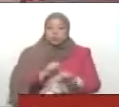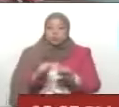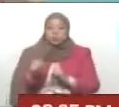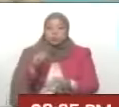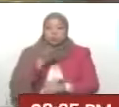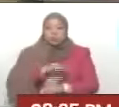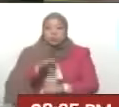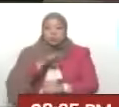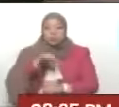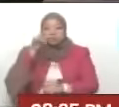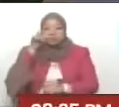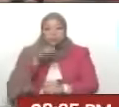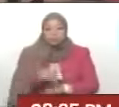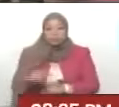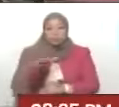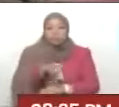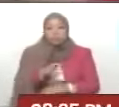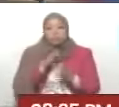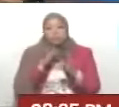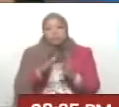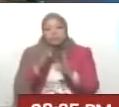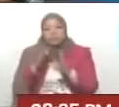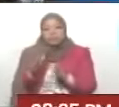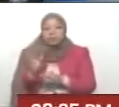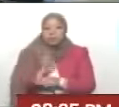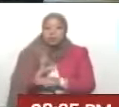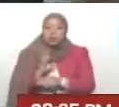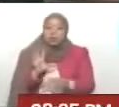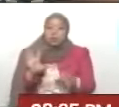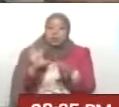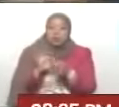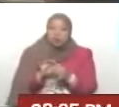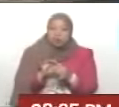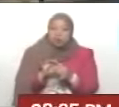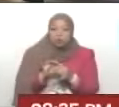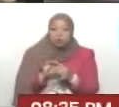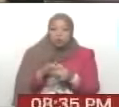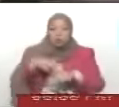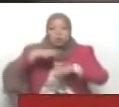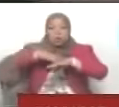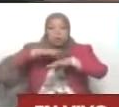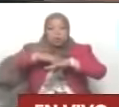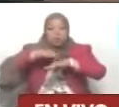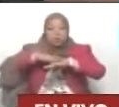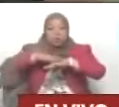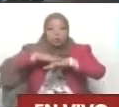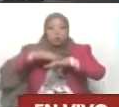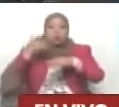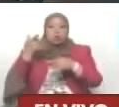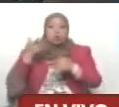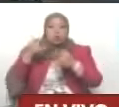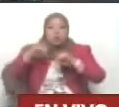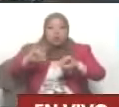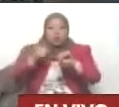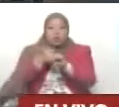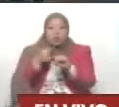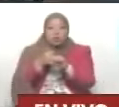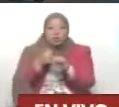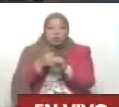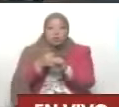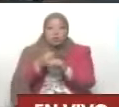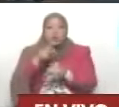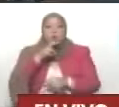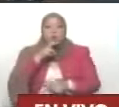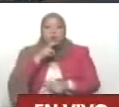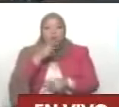Movilización del pueblo organizado de manera unitaria, convocante, envolvente, en lo